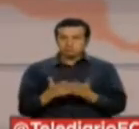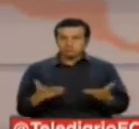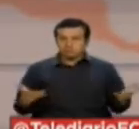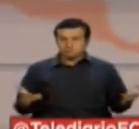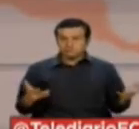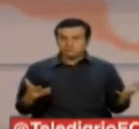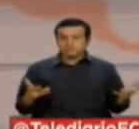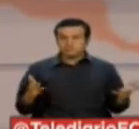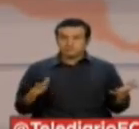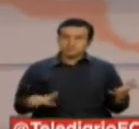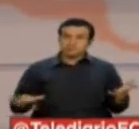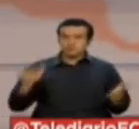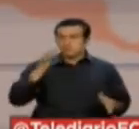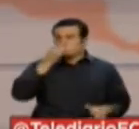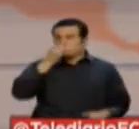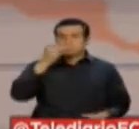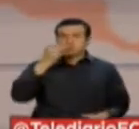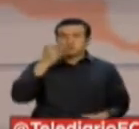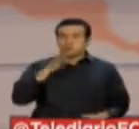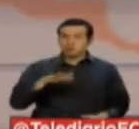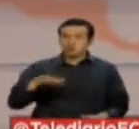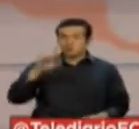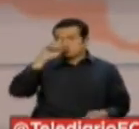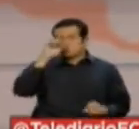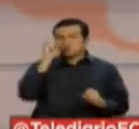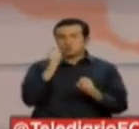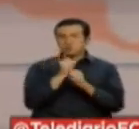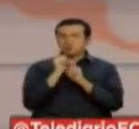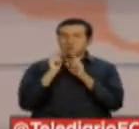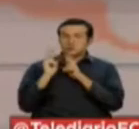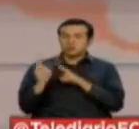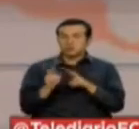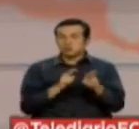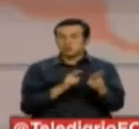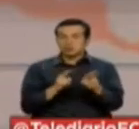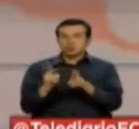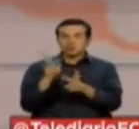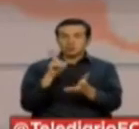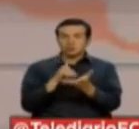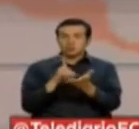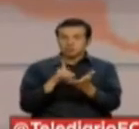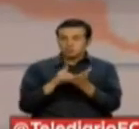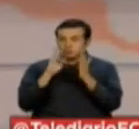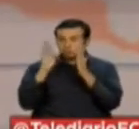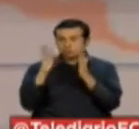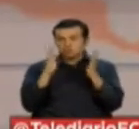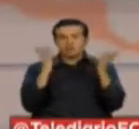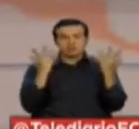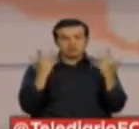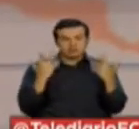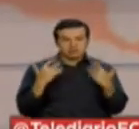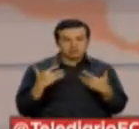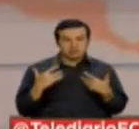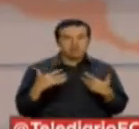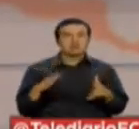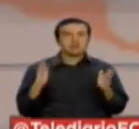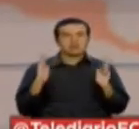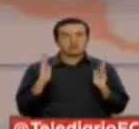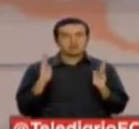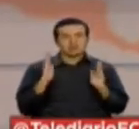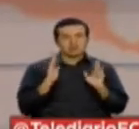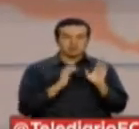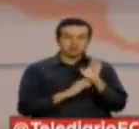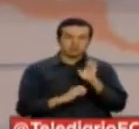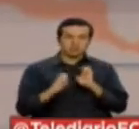en la zona amazónica seguramente vamos a trabajar en las riberas de los ríos. Entonces, estamos trabajando ya con esa estructura y